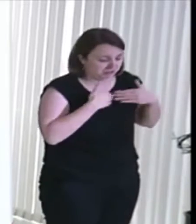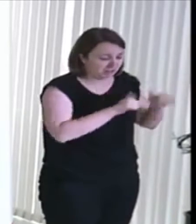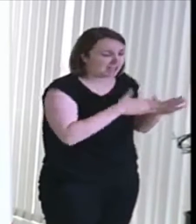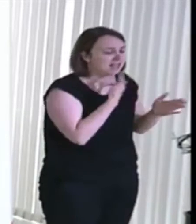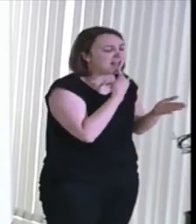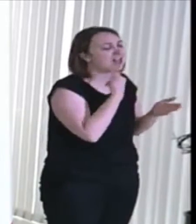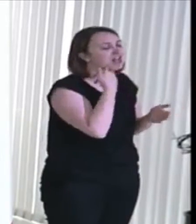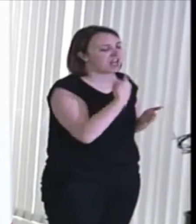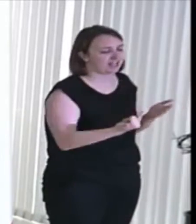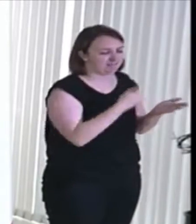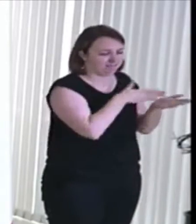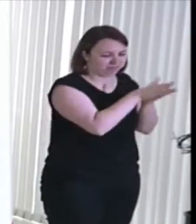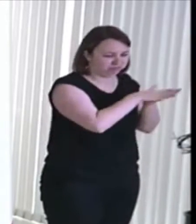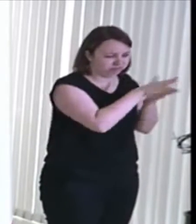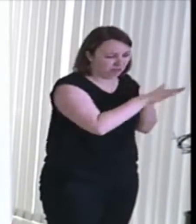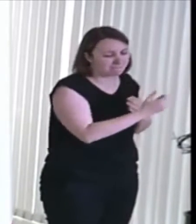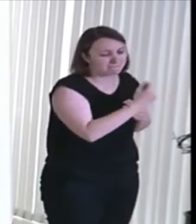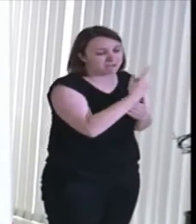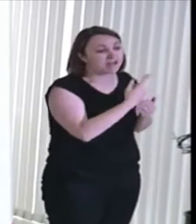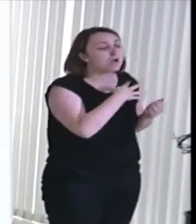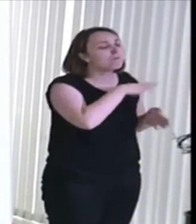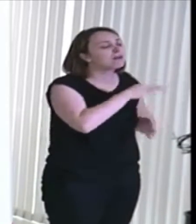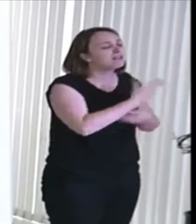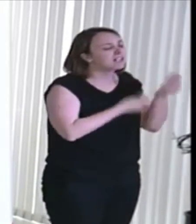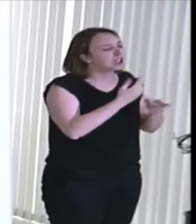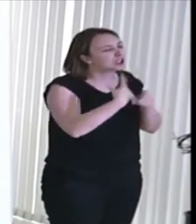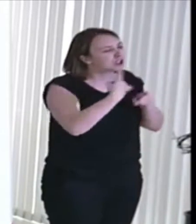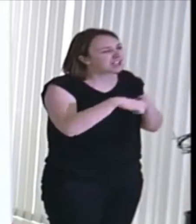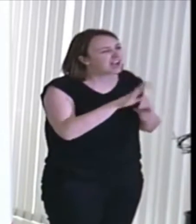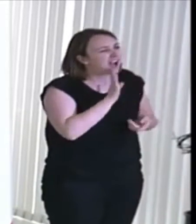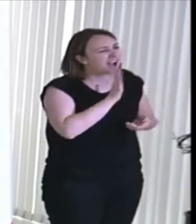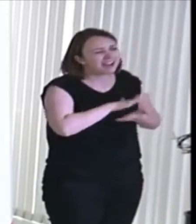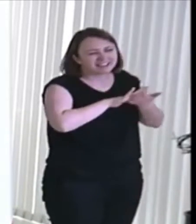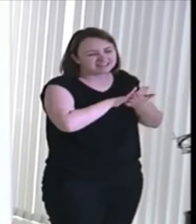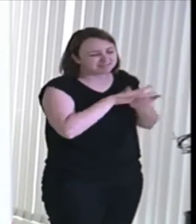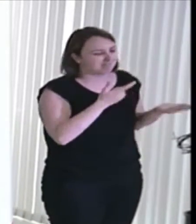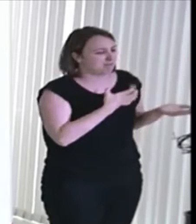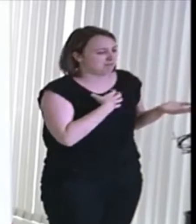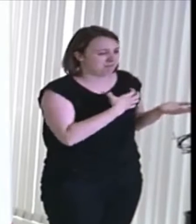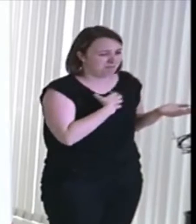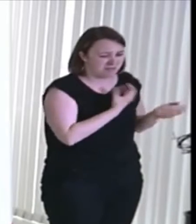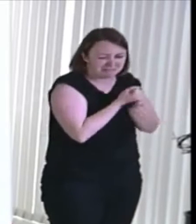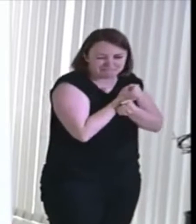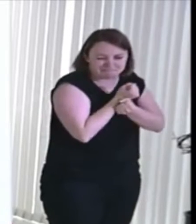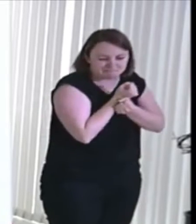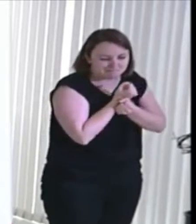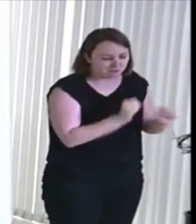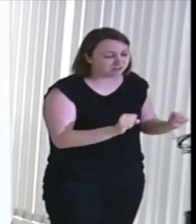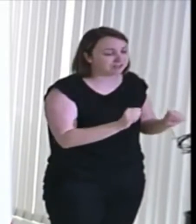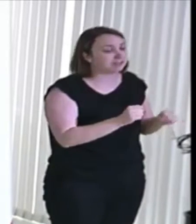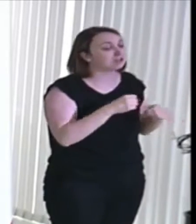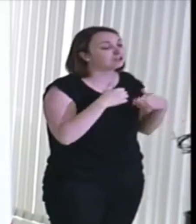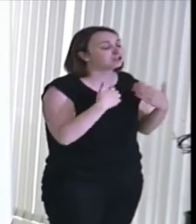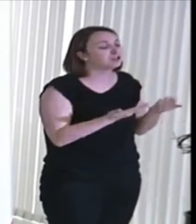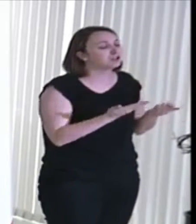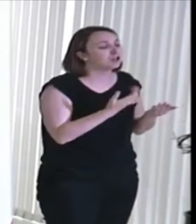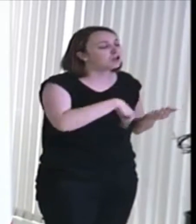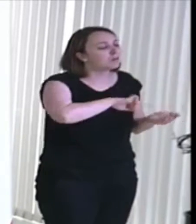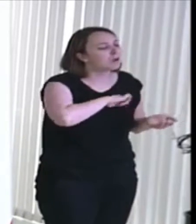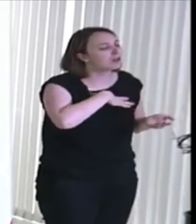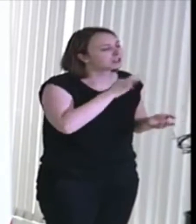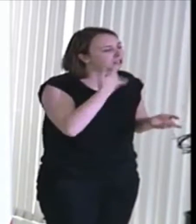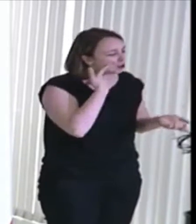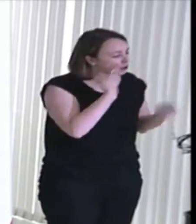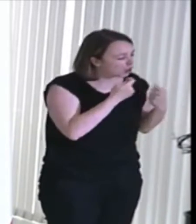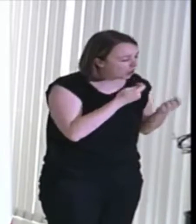hasta 1000 más o menos, pues te permite hacer cosas que antes era realmente imposible, era imposible hacer. Con lo cual, puedes controlar